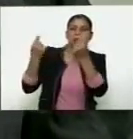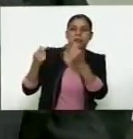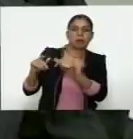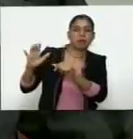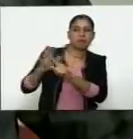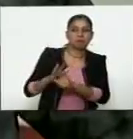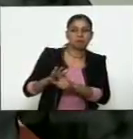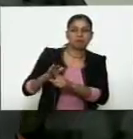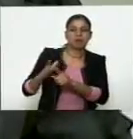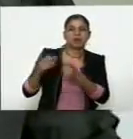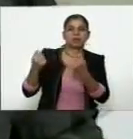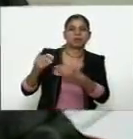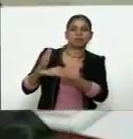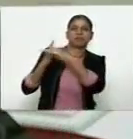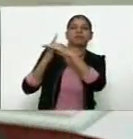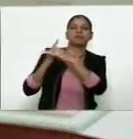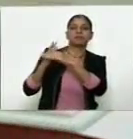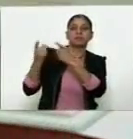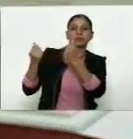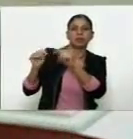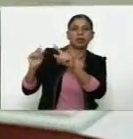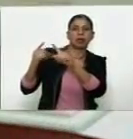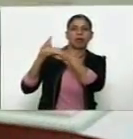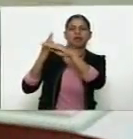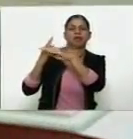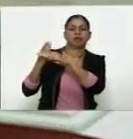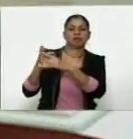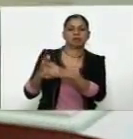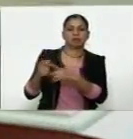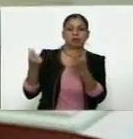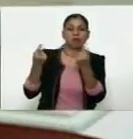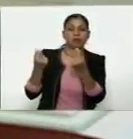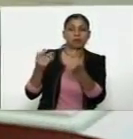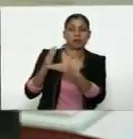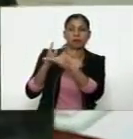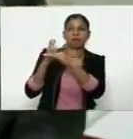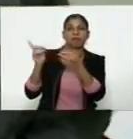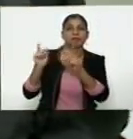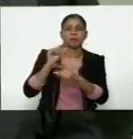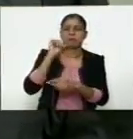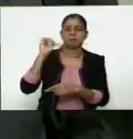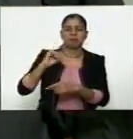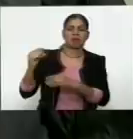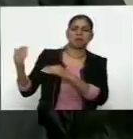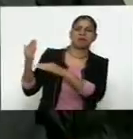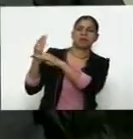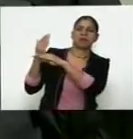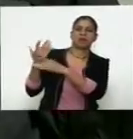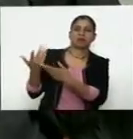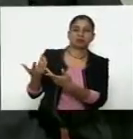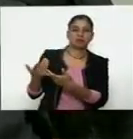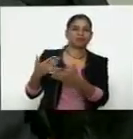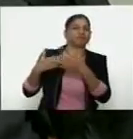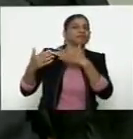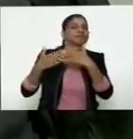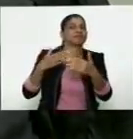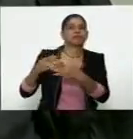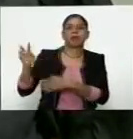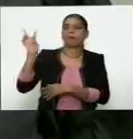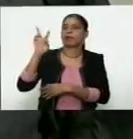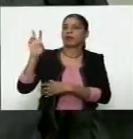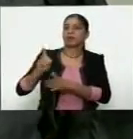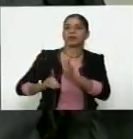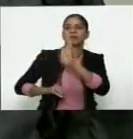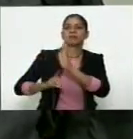y el bloqueo criminal, que ya no hay que decirle bloqueo financiero, sino criminal, díganme cuánto hemos avanzado